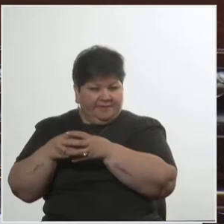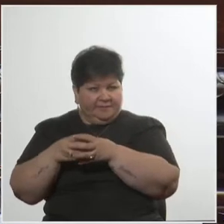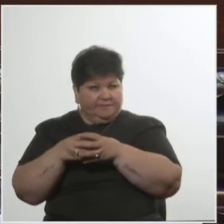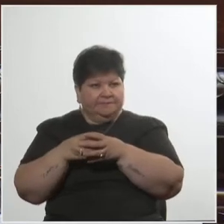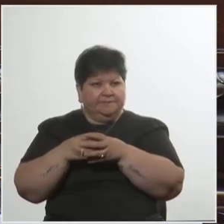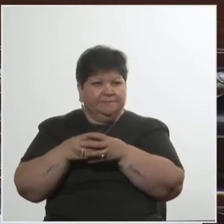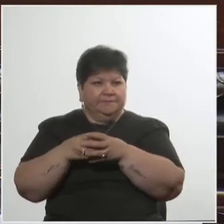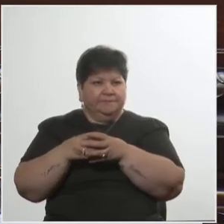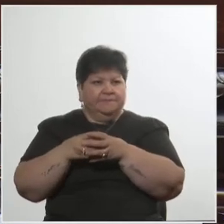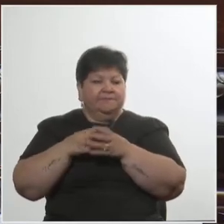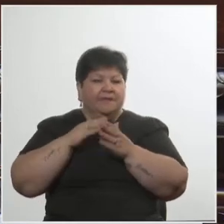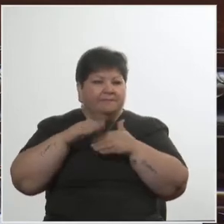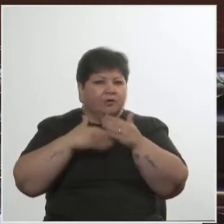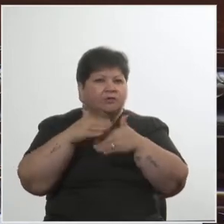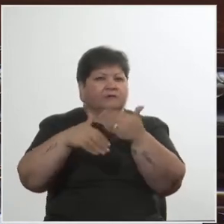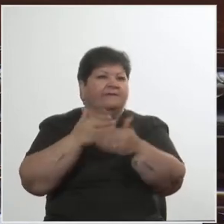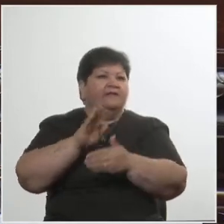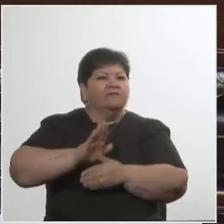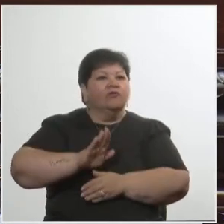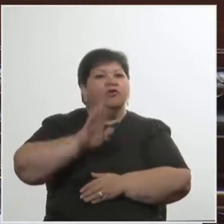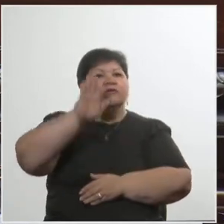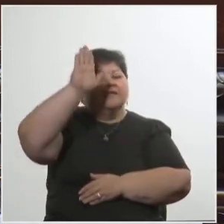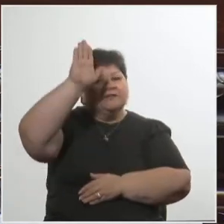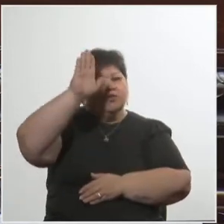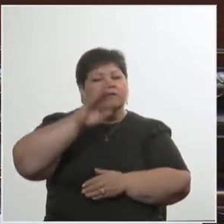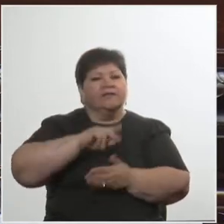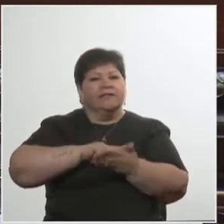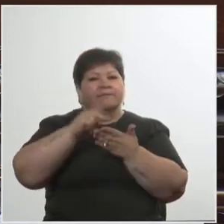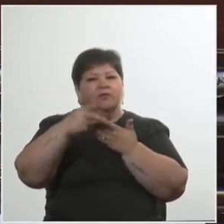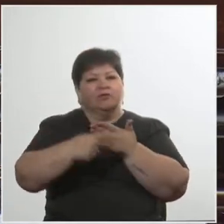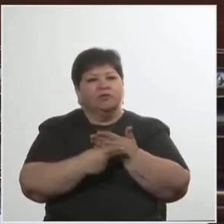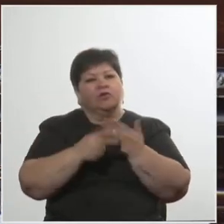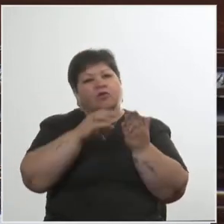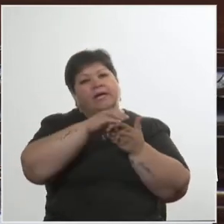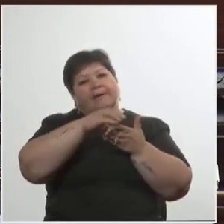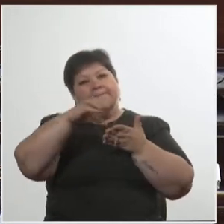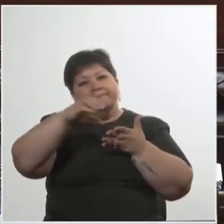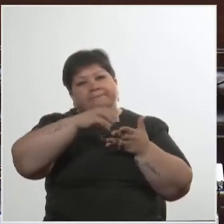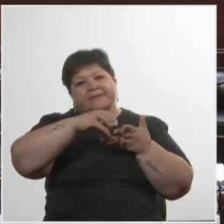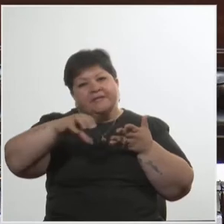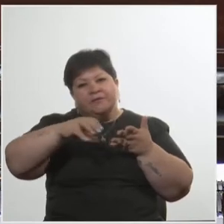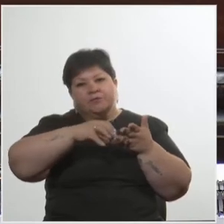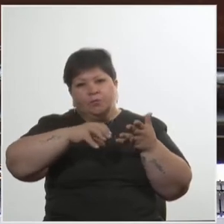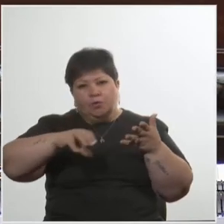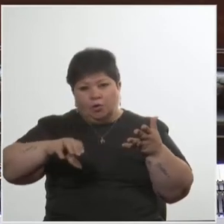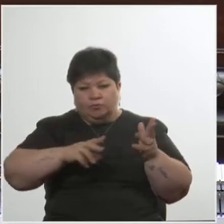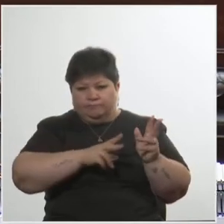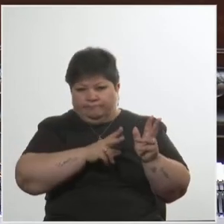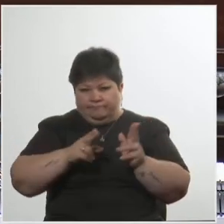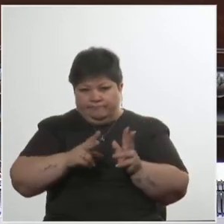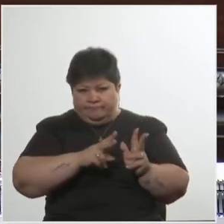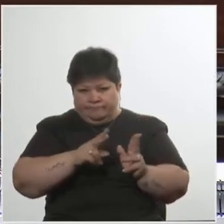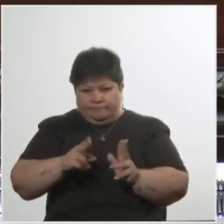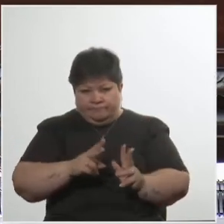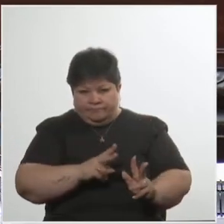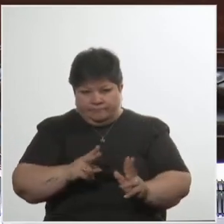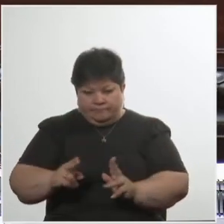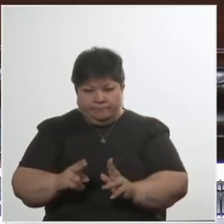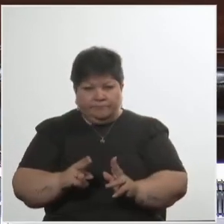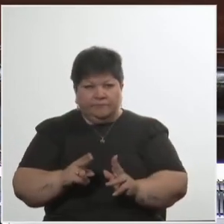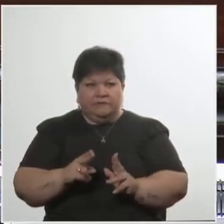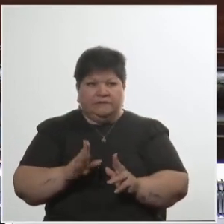poder proceder a la votación del proyecto por capítulo si esto fuese así